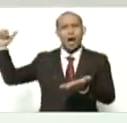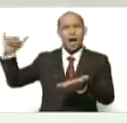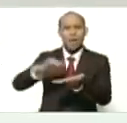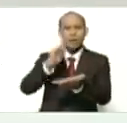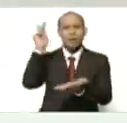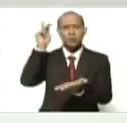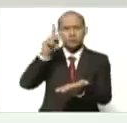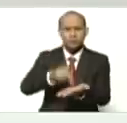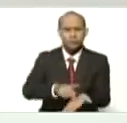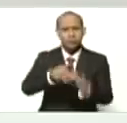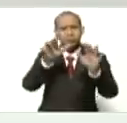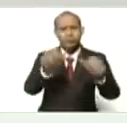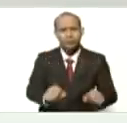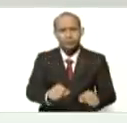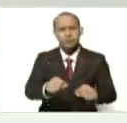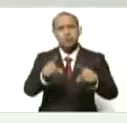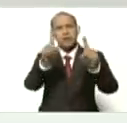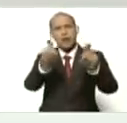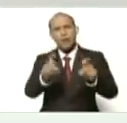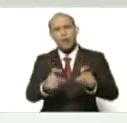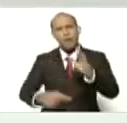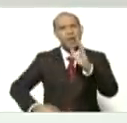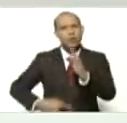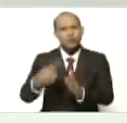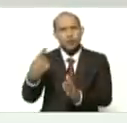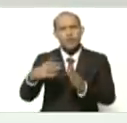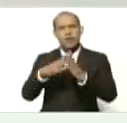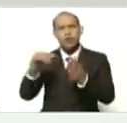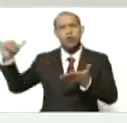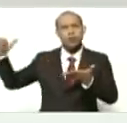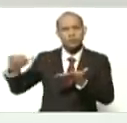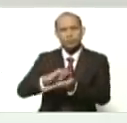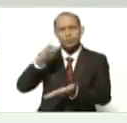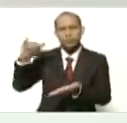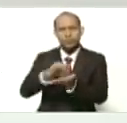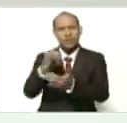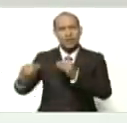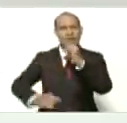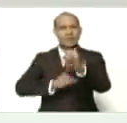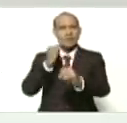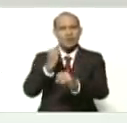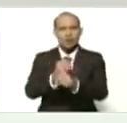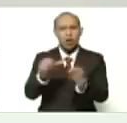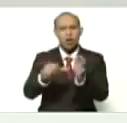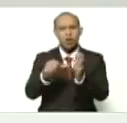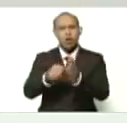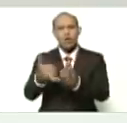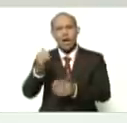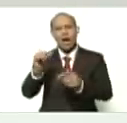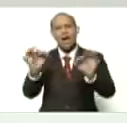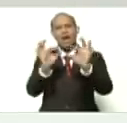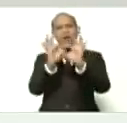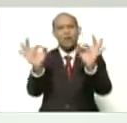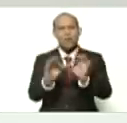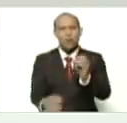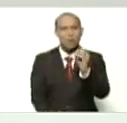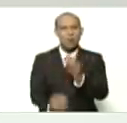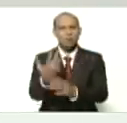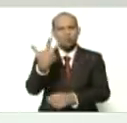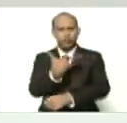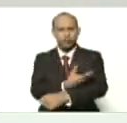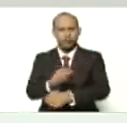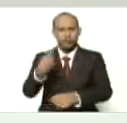el aeropuerto como se está haciendo ya en todos los aeropuertos internacionales donde tenemos el mecanismo de la prueba molecular